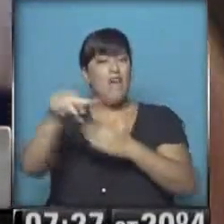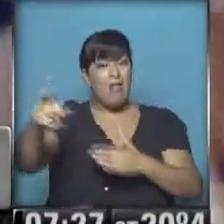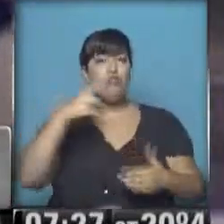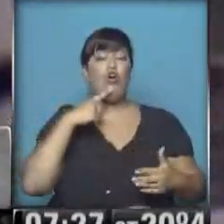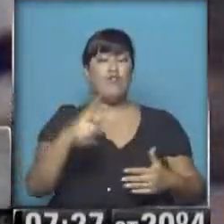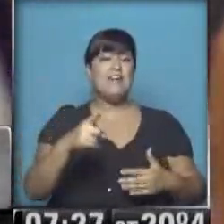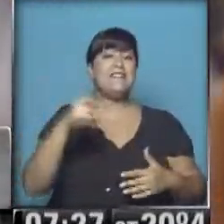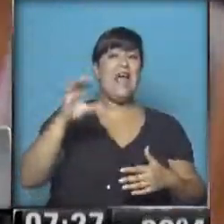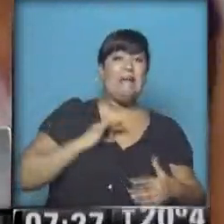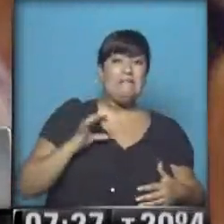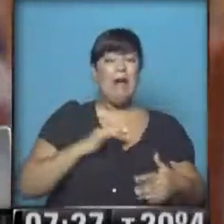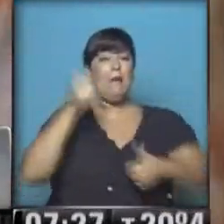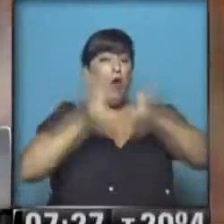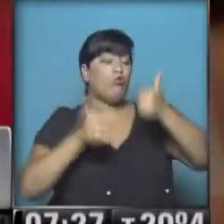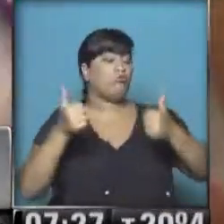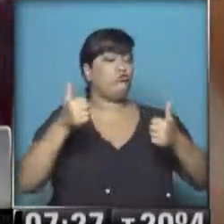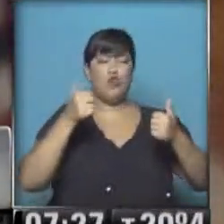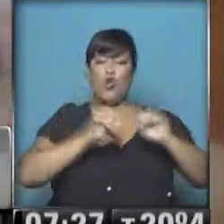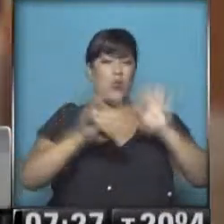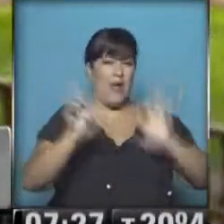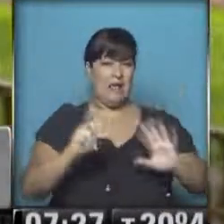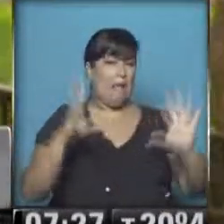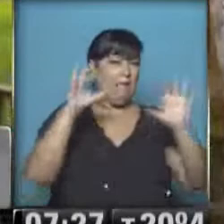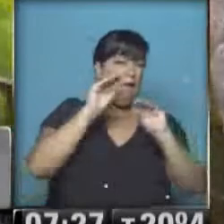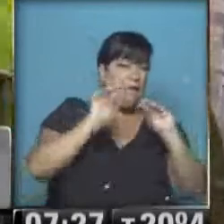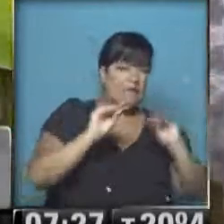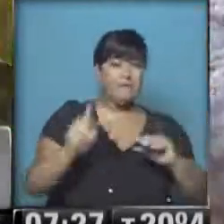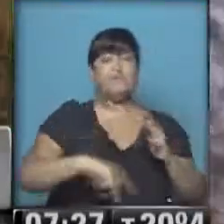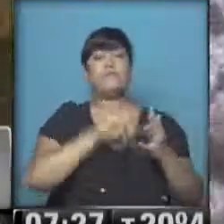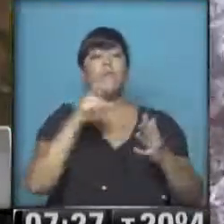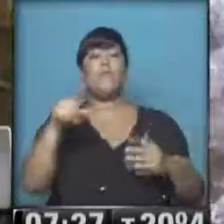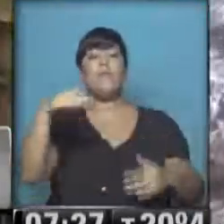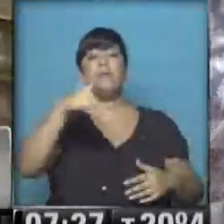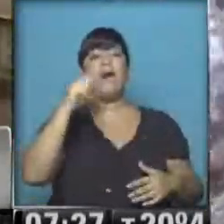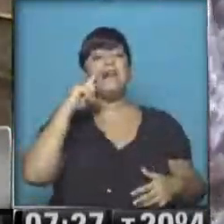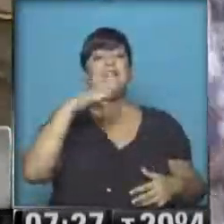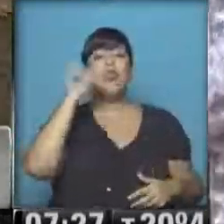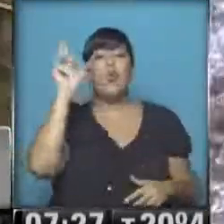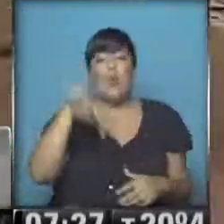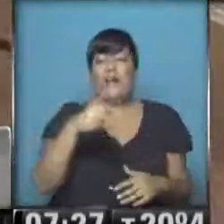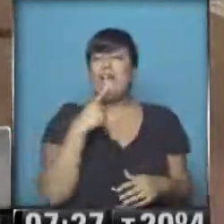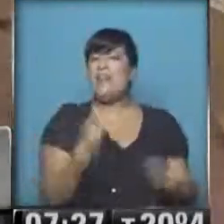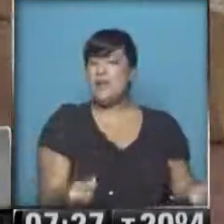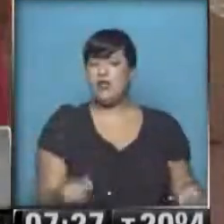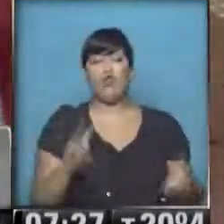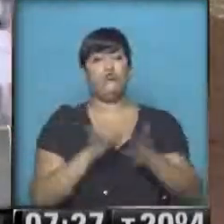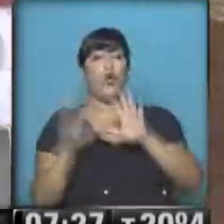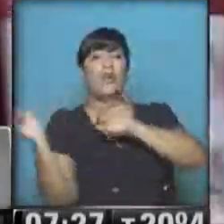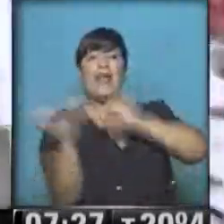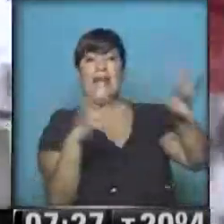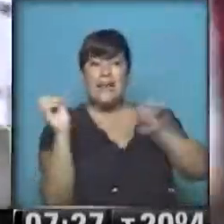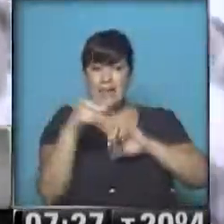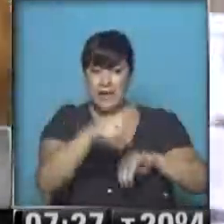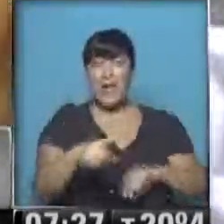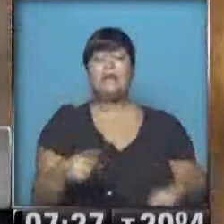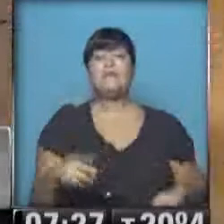no transparentes. A ver, ¿qué dijo Marijuán a todo esto respecto a las críticas que se han presentado en relación a la convocatoria?